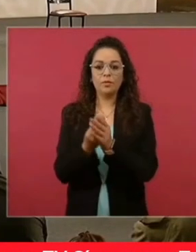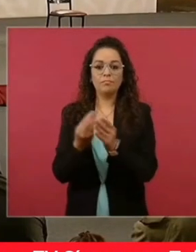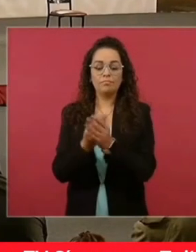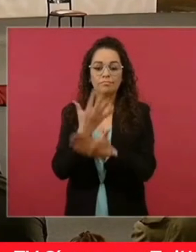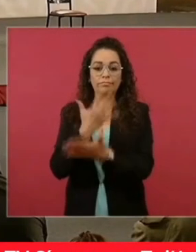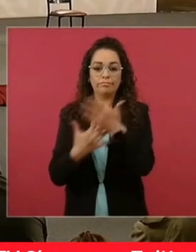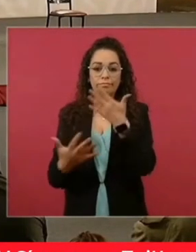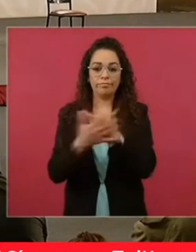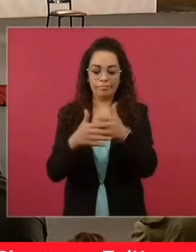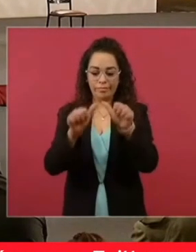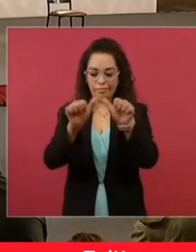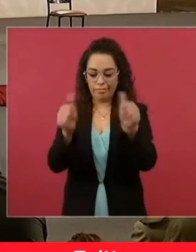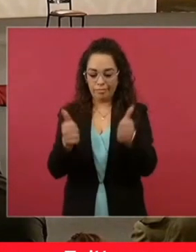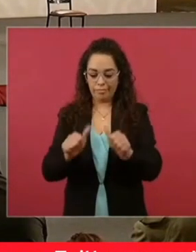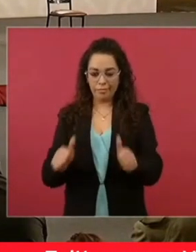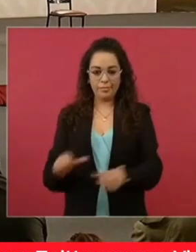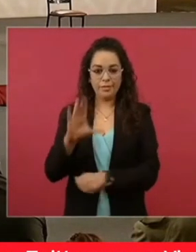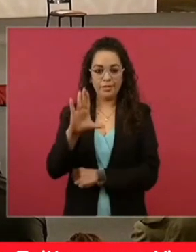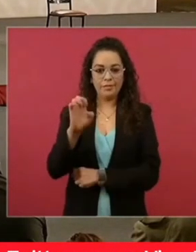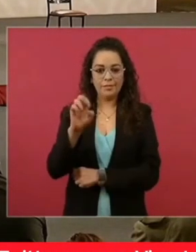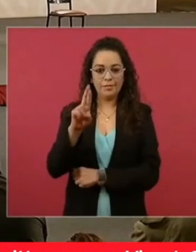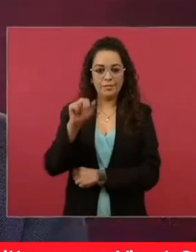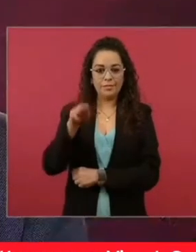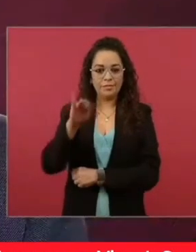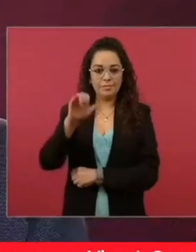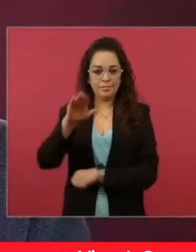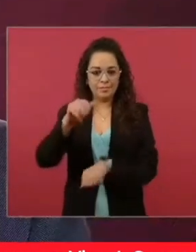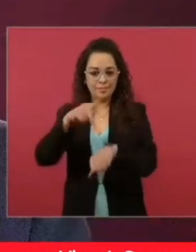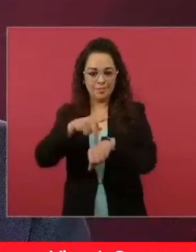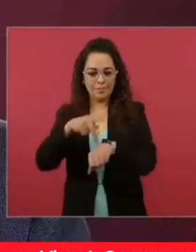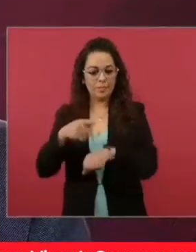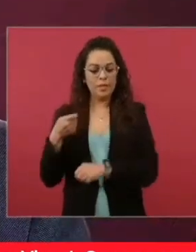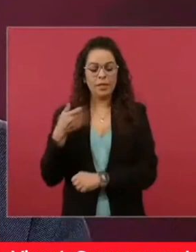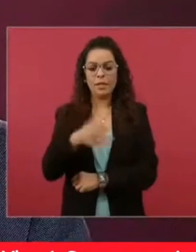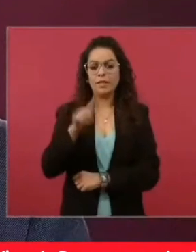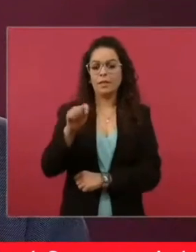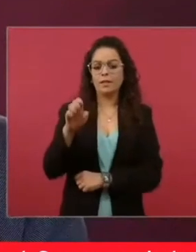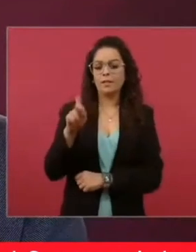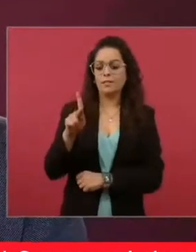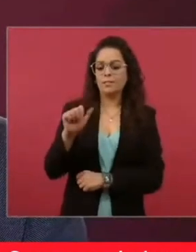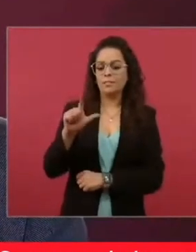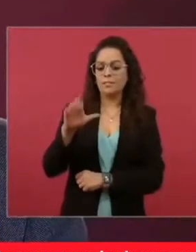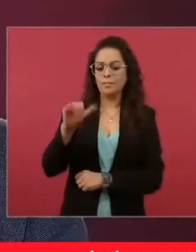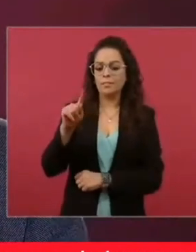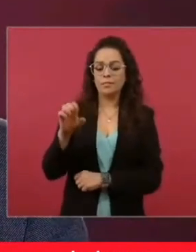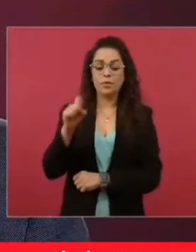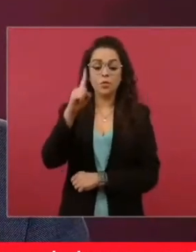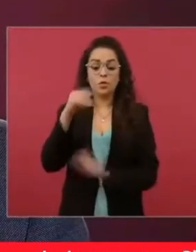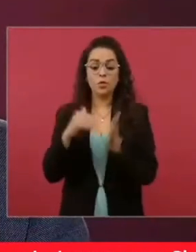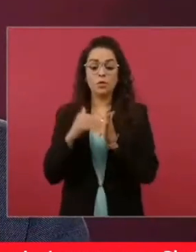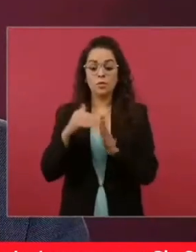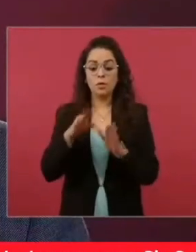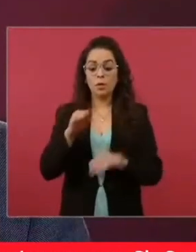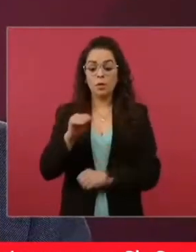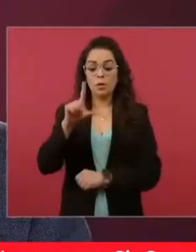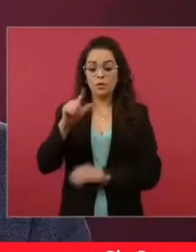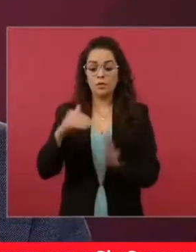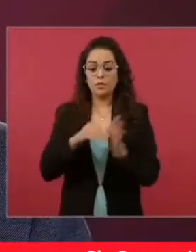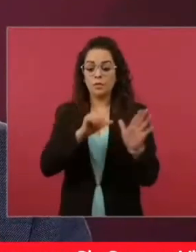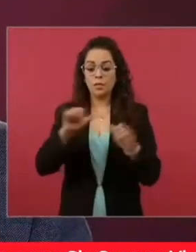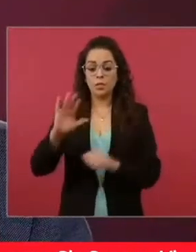conocidos popularmente Como tepalcates llevamos más de un millón noventa y siete mil seiscientos sesenta y cuatro